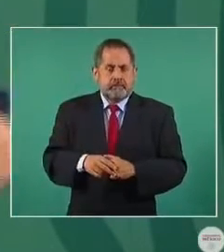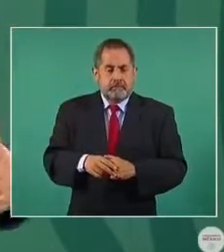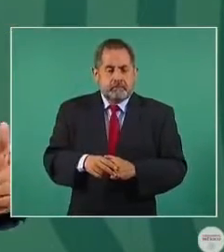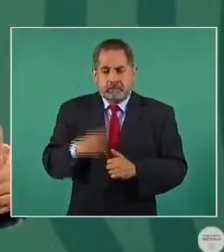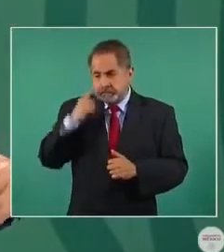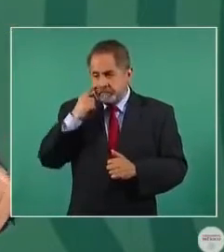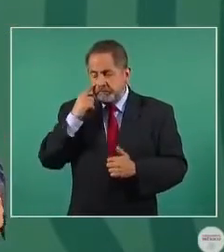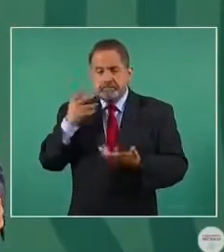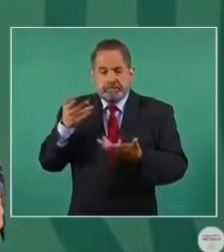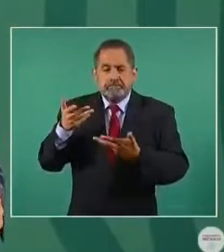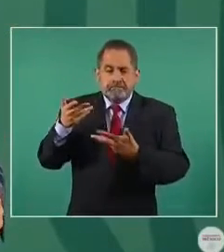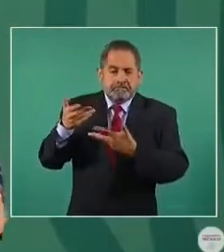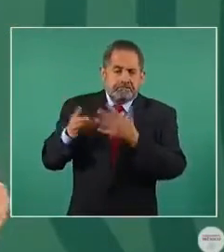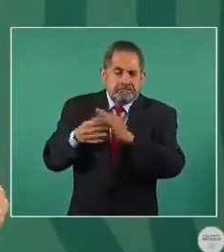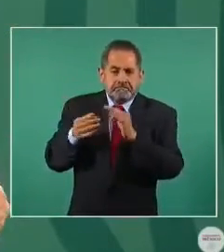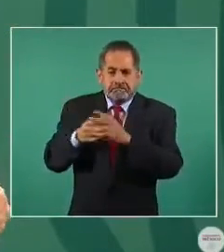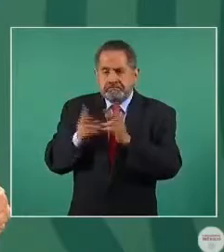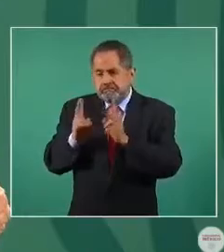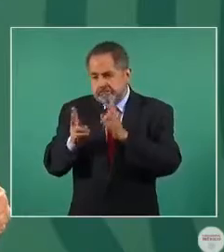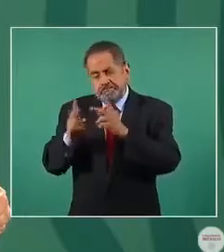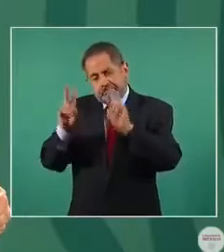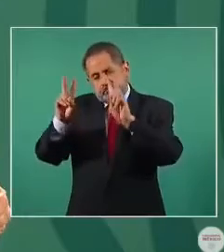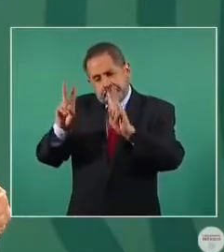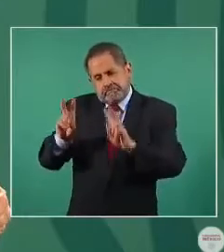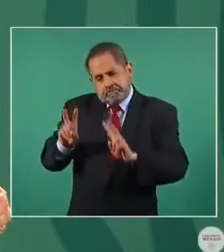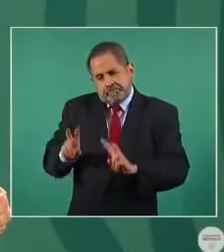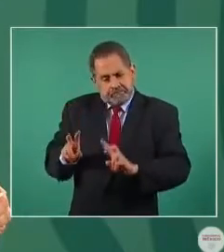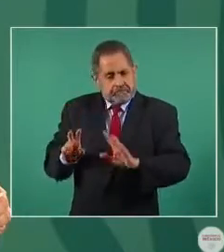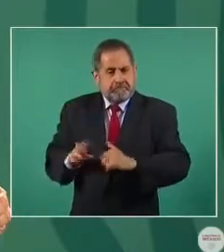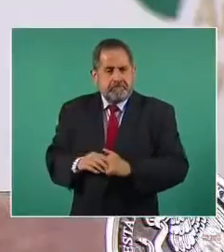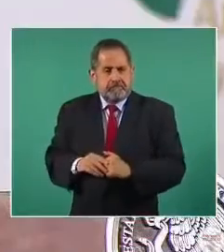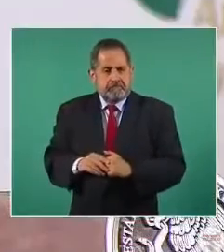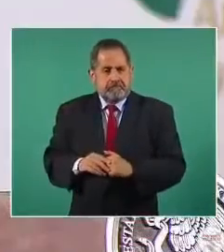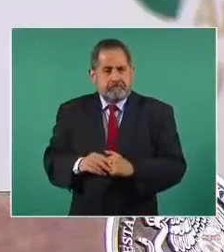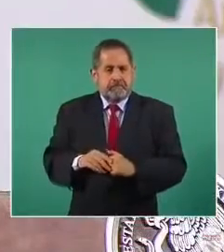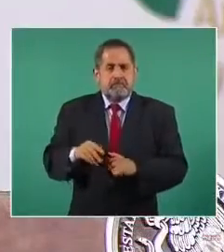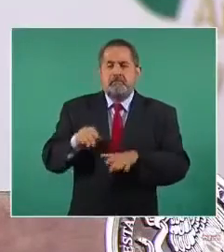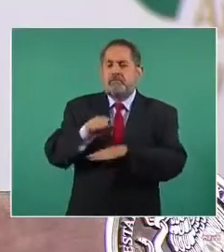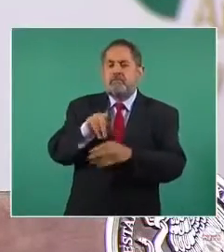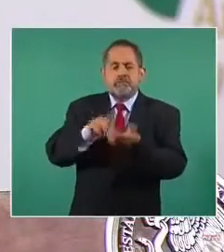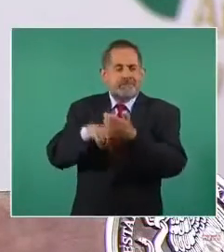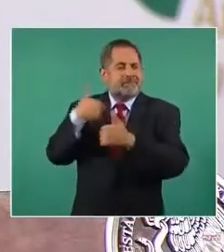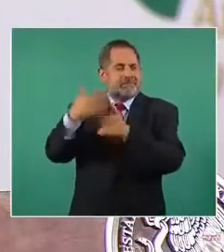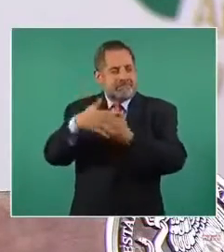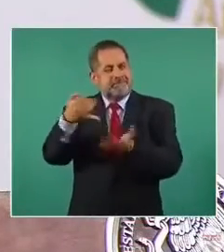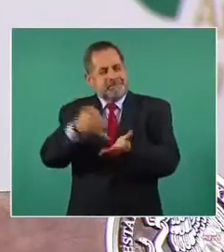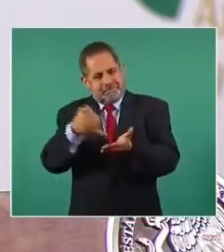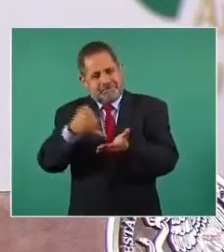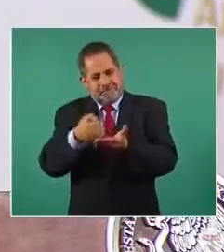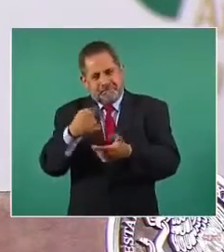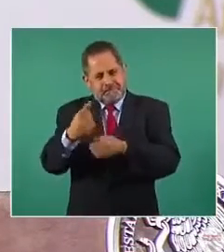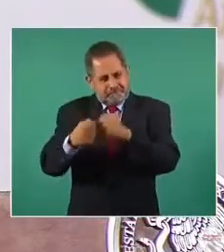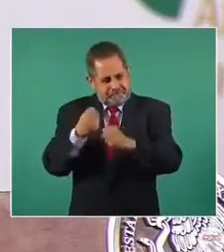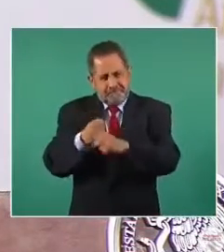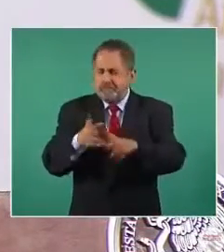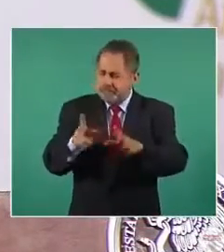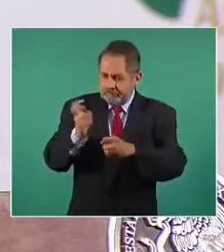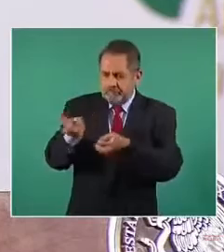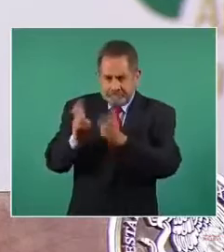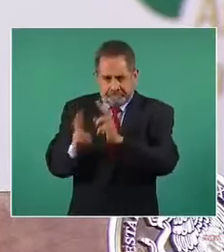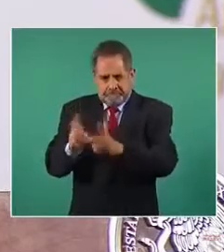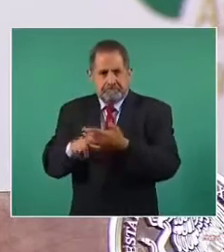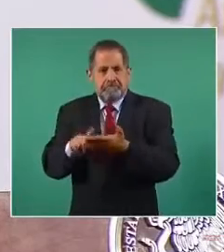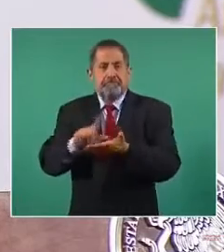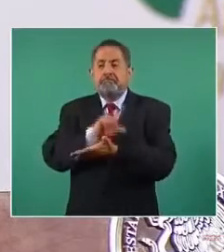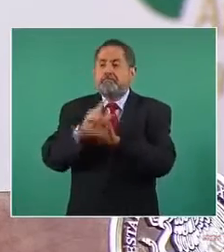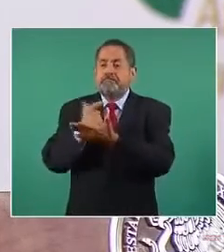Para ver muchísimas cosas. Paquete económico, ¿sí? Ley